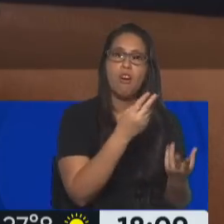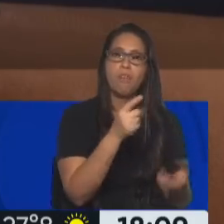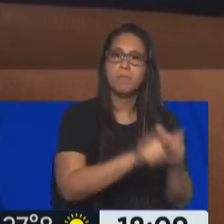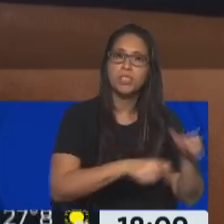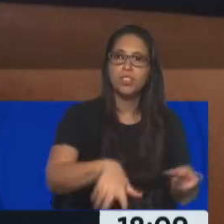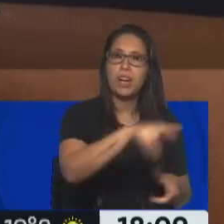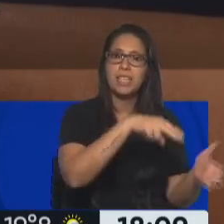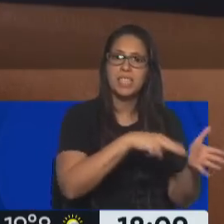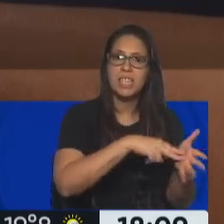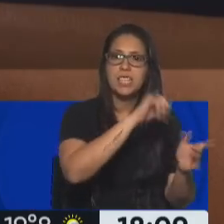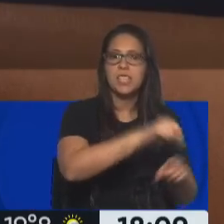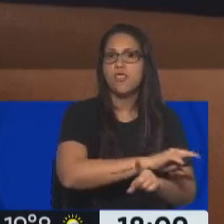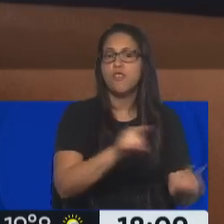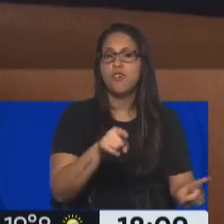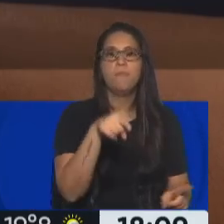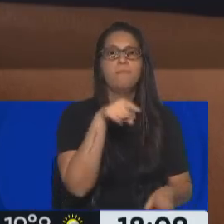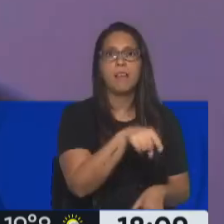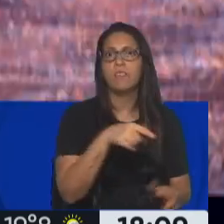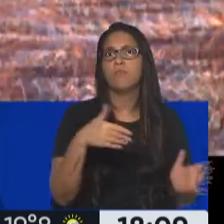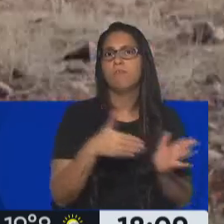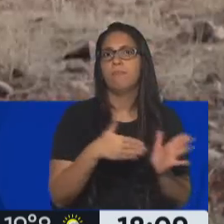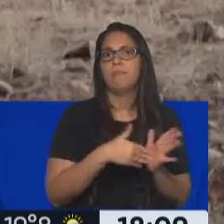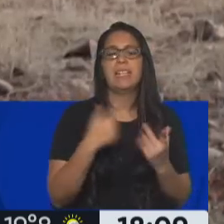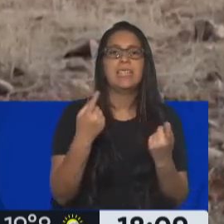really going to require support from outside Syria.